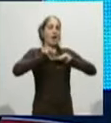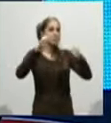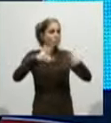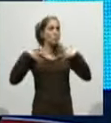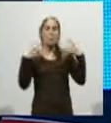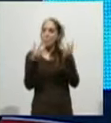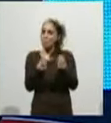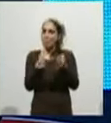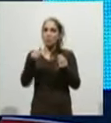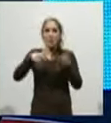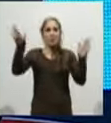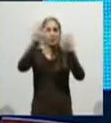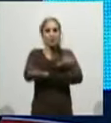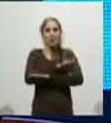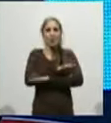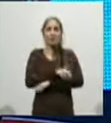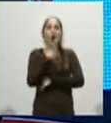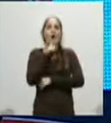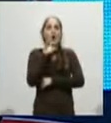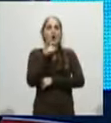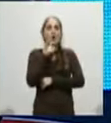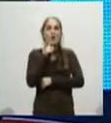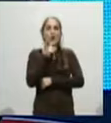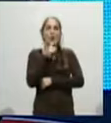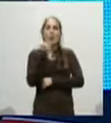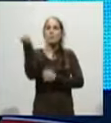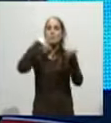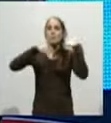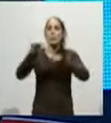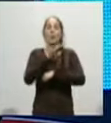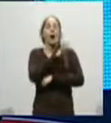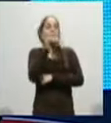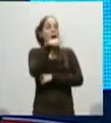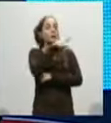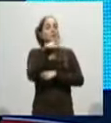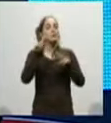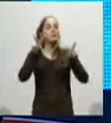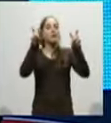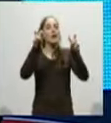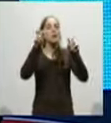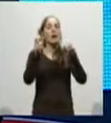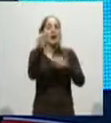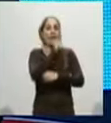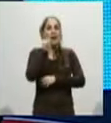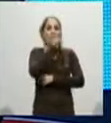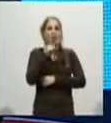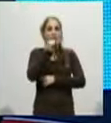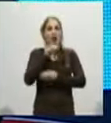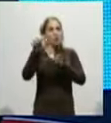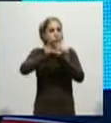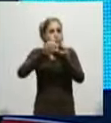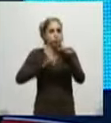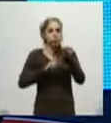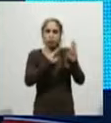sorprender, ya saben cómo, con sus interpretaciones, porque tus temas además los compones y los cantas tú. Algunos sí, pero